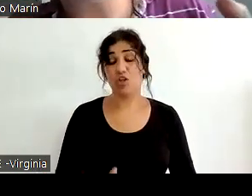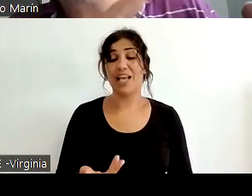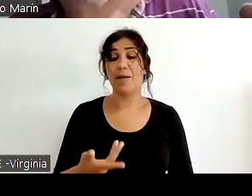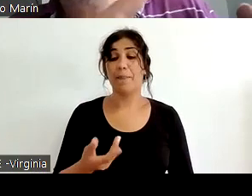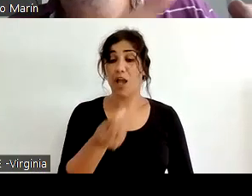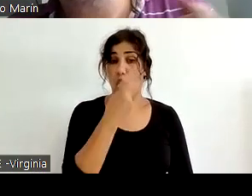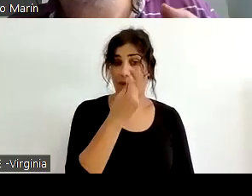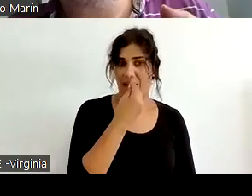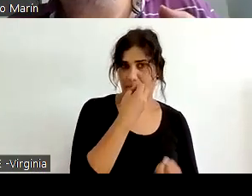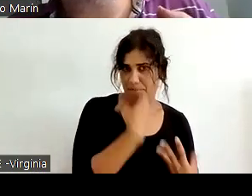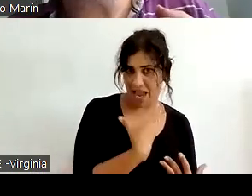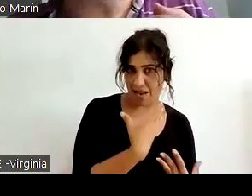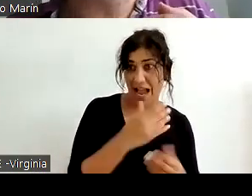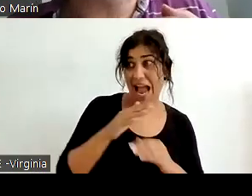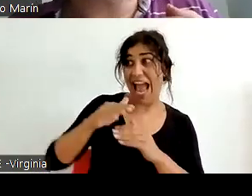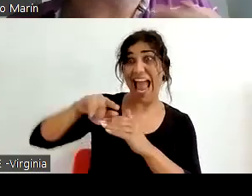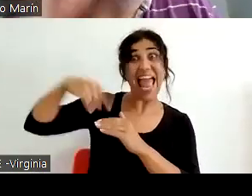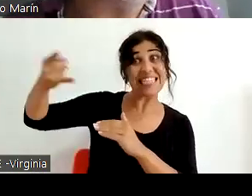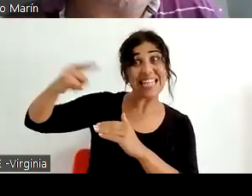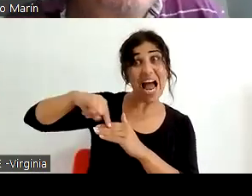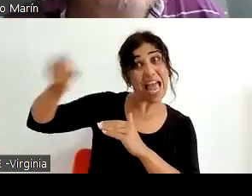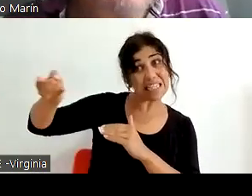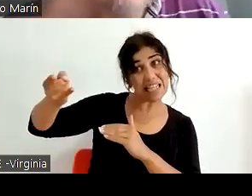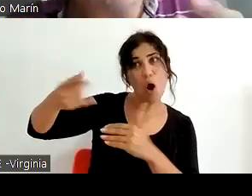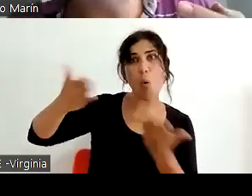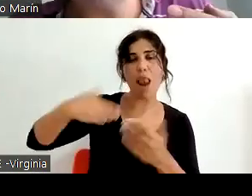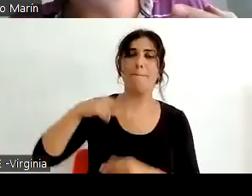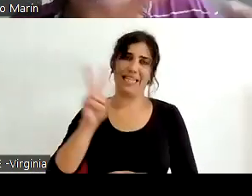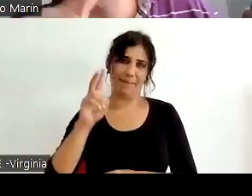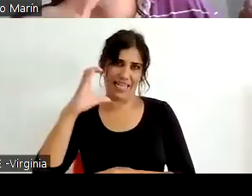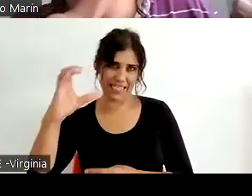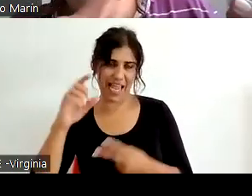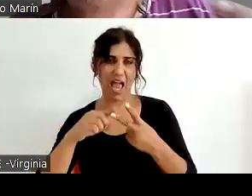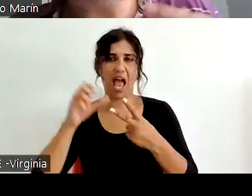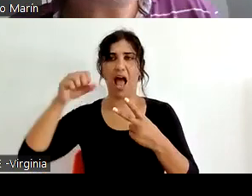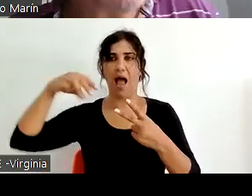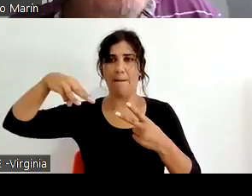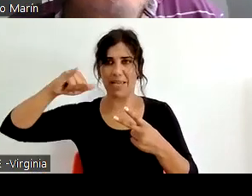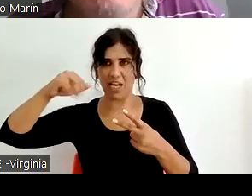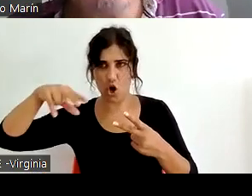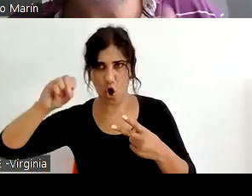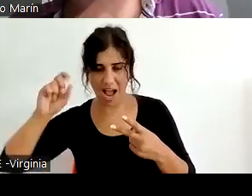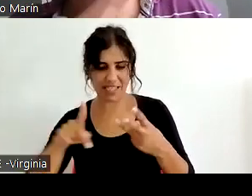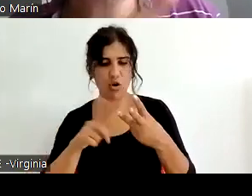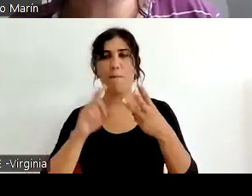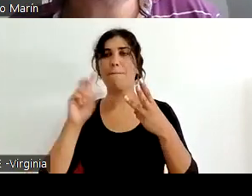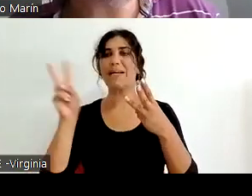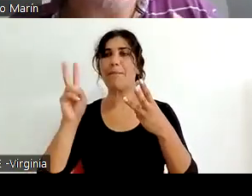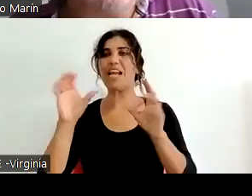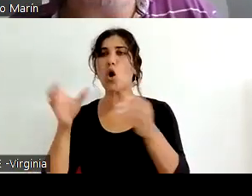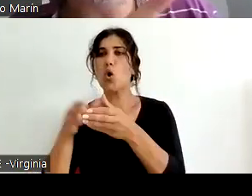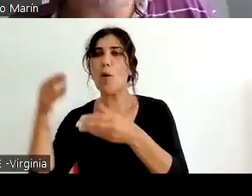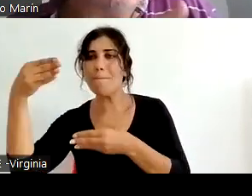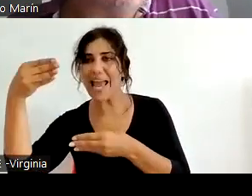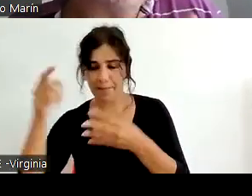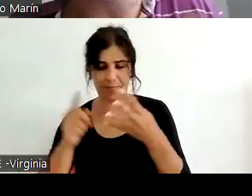vitamina C, eh, proteína, aminoácido, proteína, vitaminas del grupo B, la